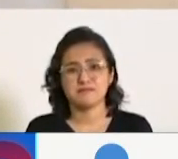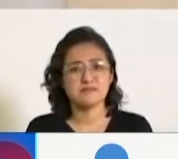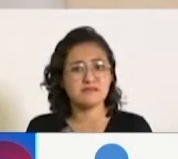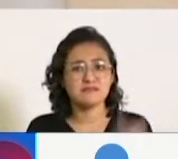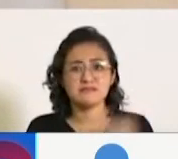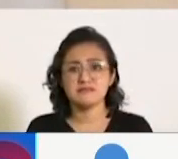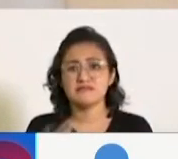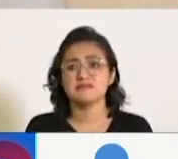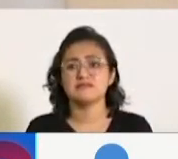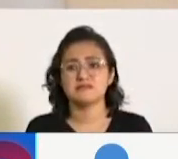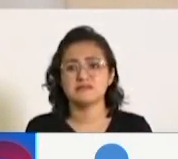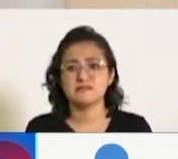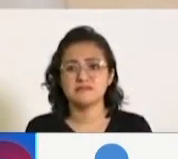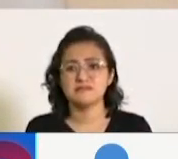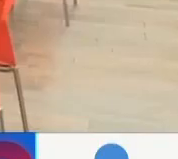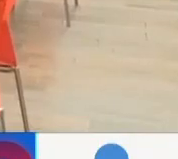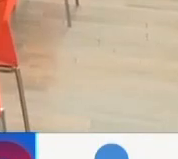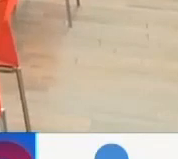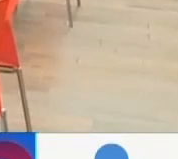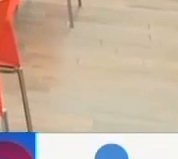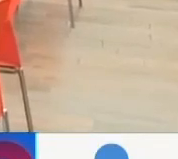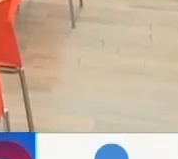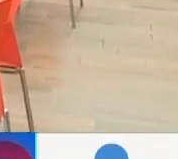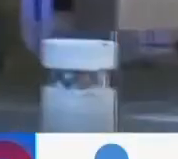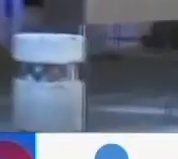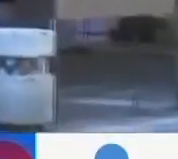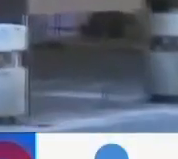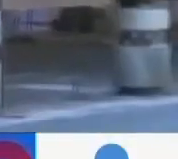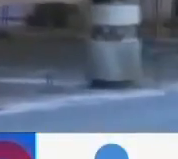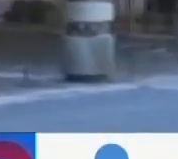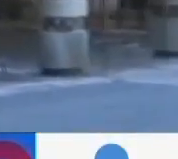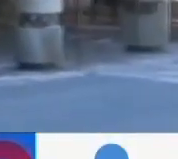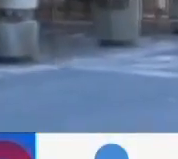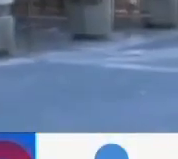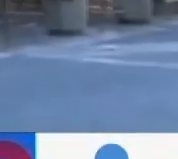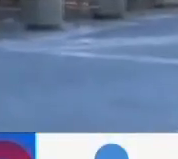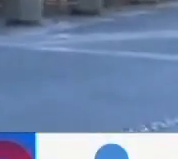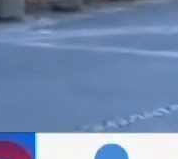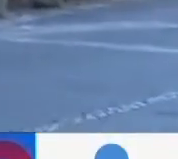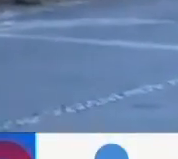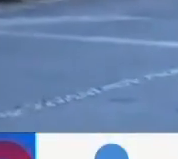Todos tenemos que contribuir. Con información de Manuel Herrera, Imagen Noticias Puebla.